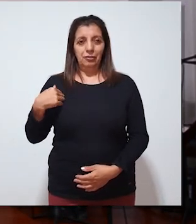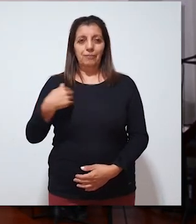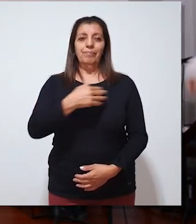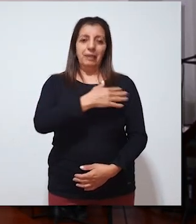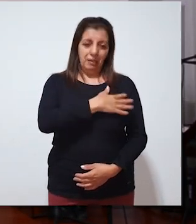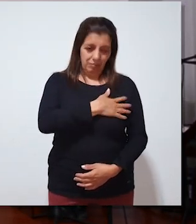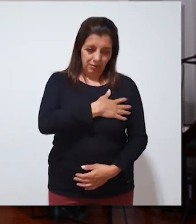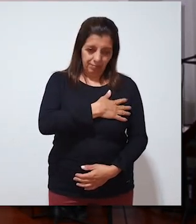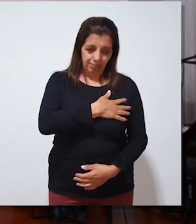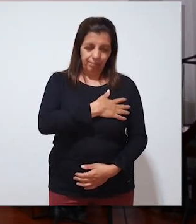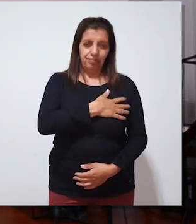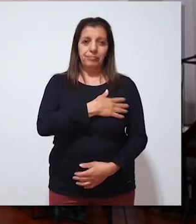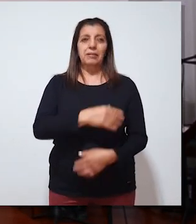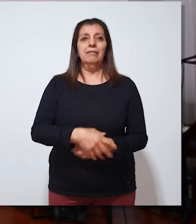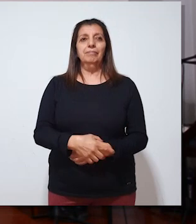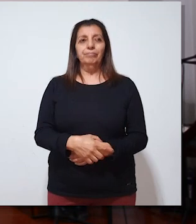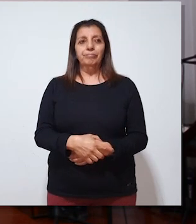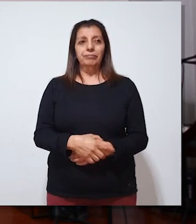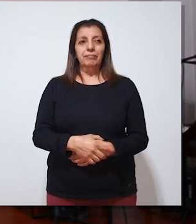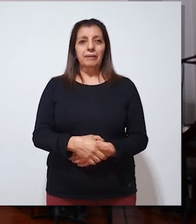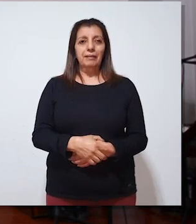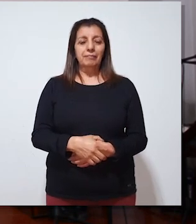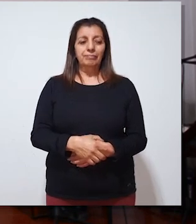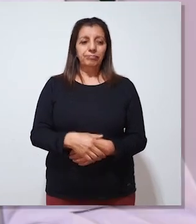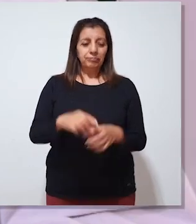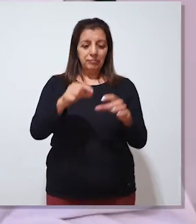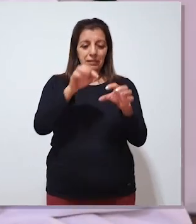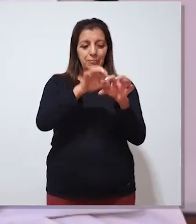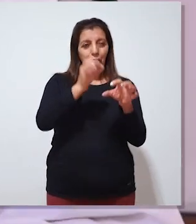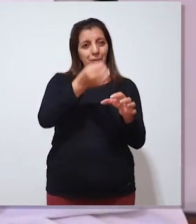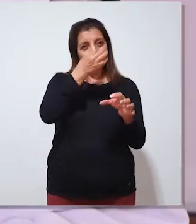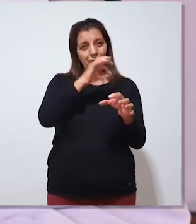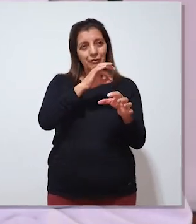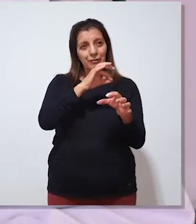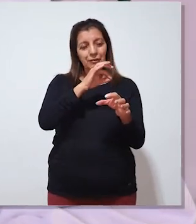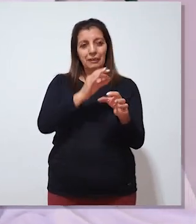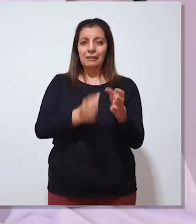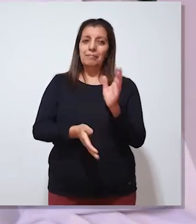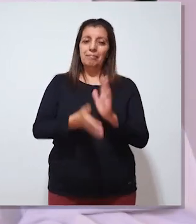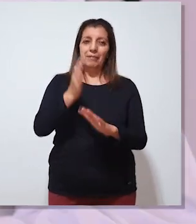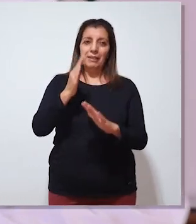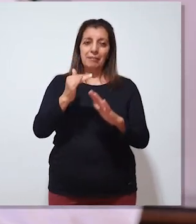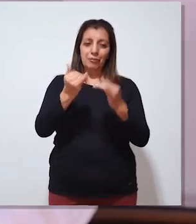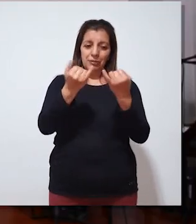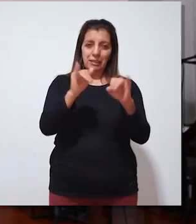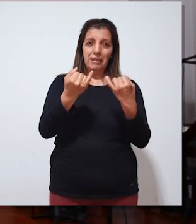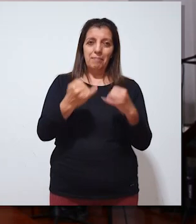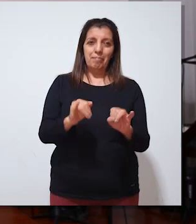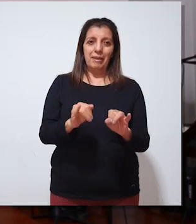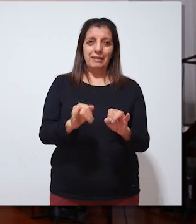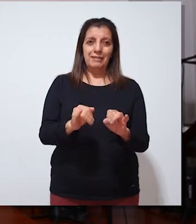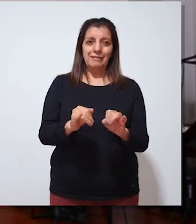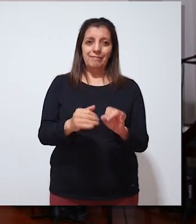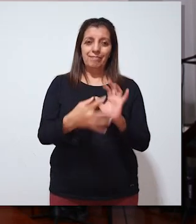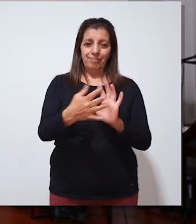Amén. Hemos compartido esta Eucaristía en honor a nuestra Madre la Virgen, podemos ir en paz. Demos gracias